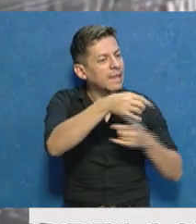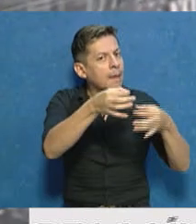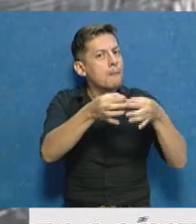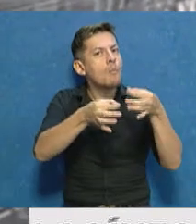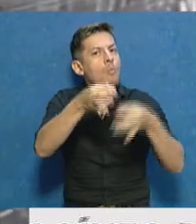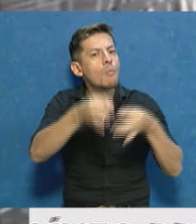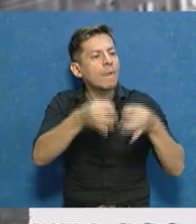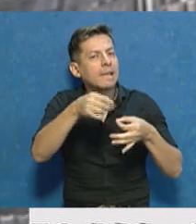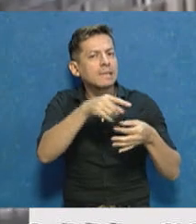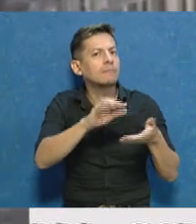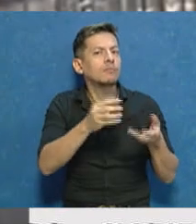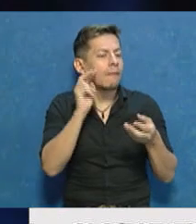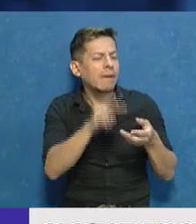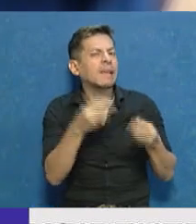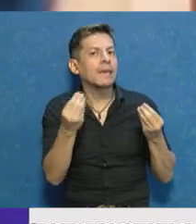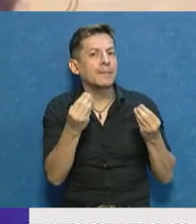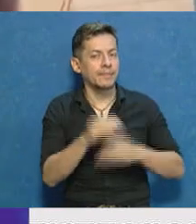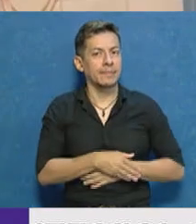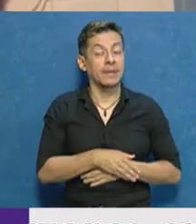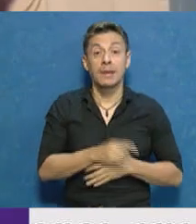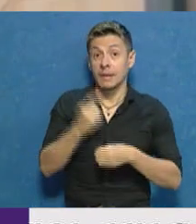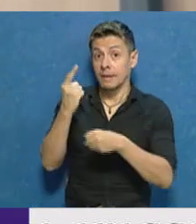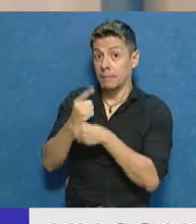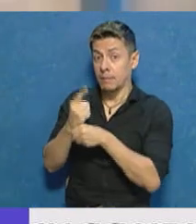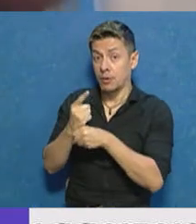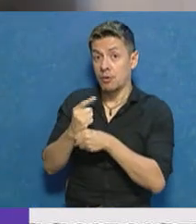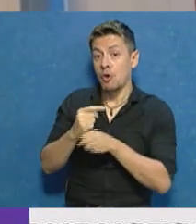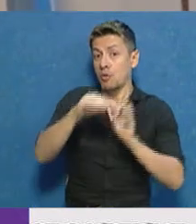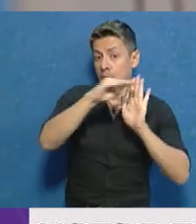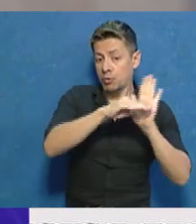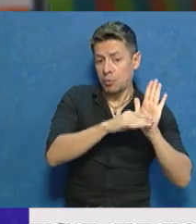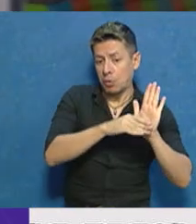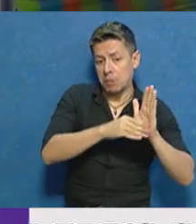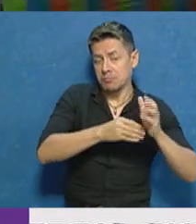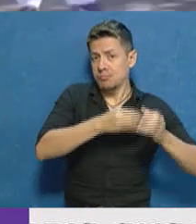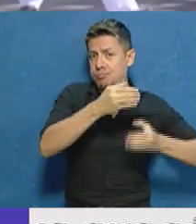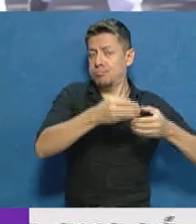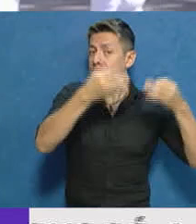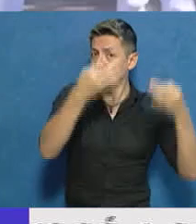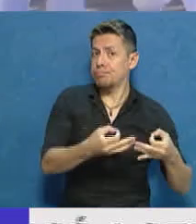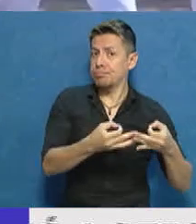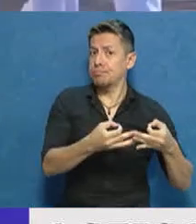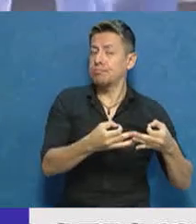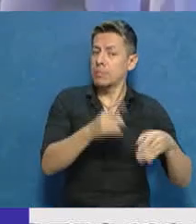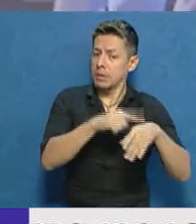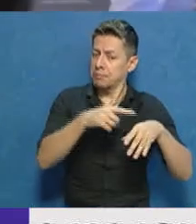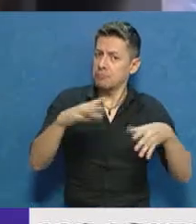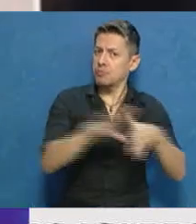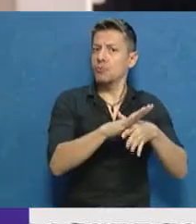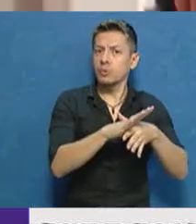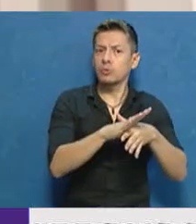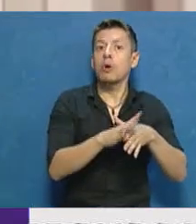llegando? Bueno, primero que el protocolo se activó en forma adecuada, primero fue oportuna en un paciente